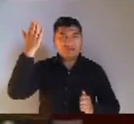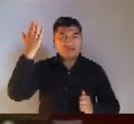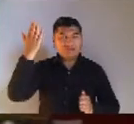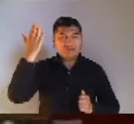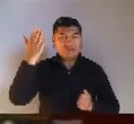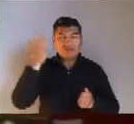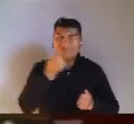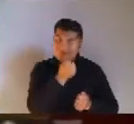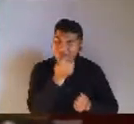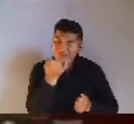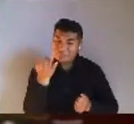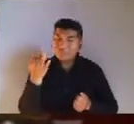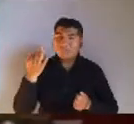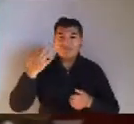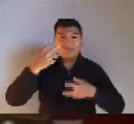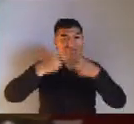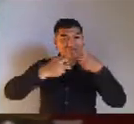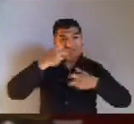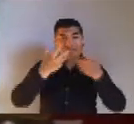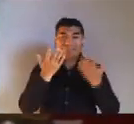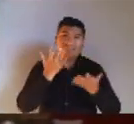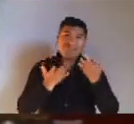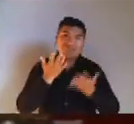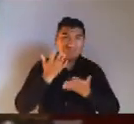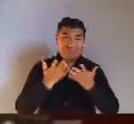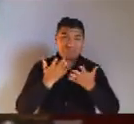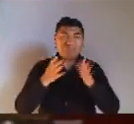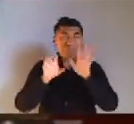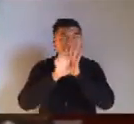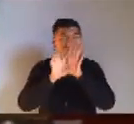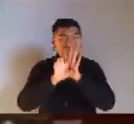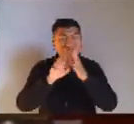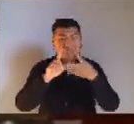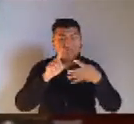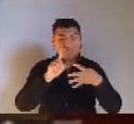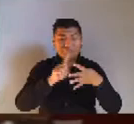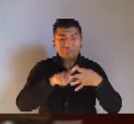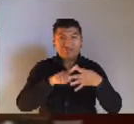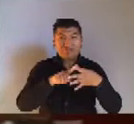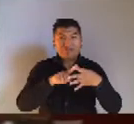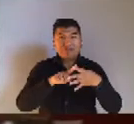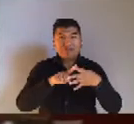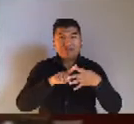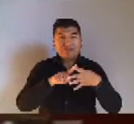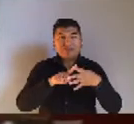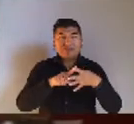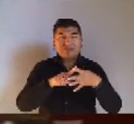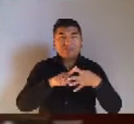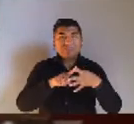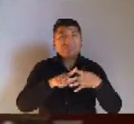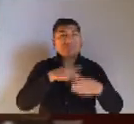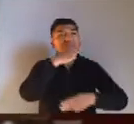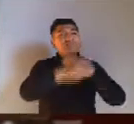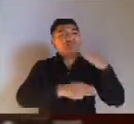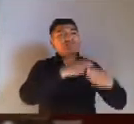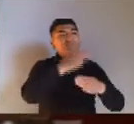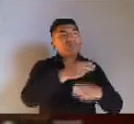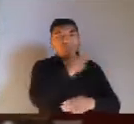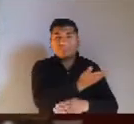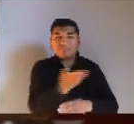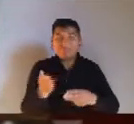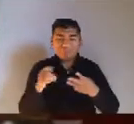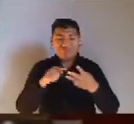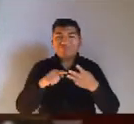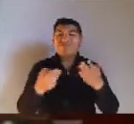por muchas causas. Señalemos, por ejemplo, las ofertas del mundo, de